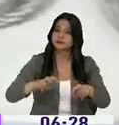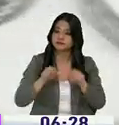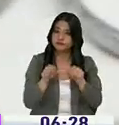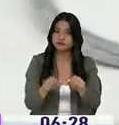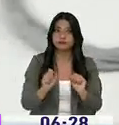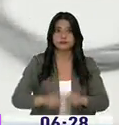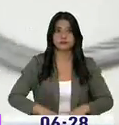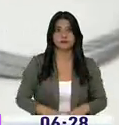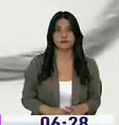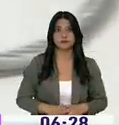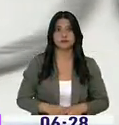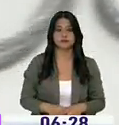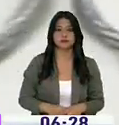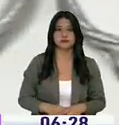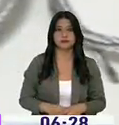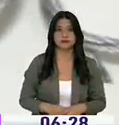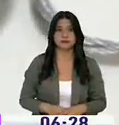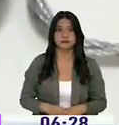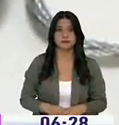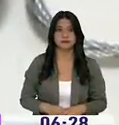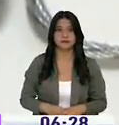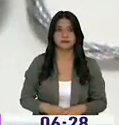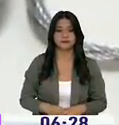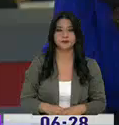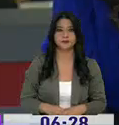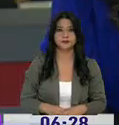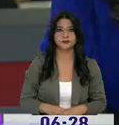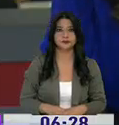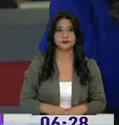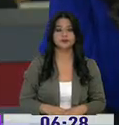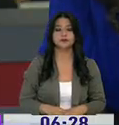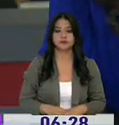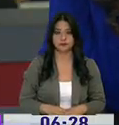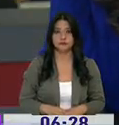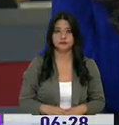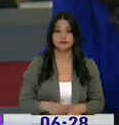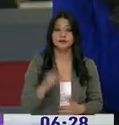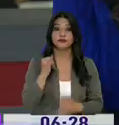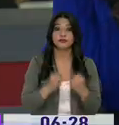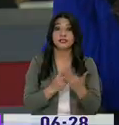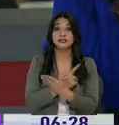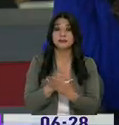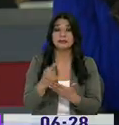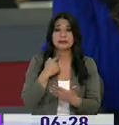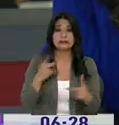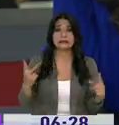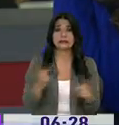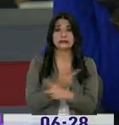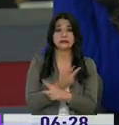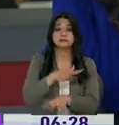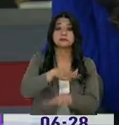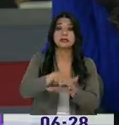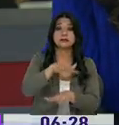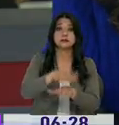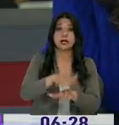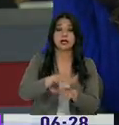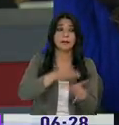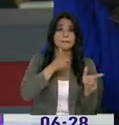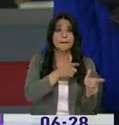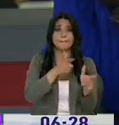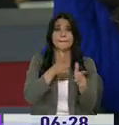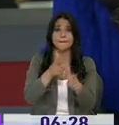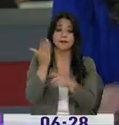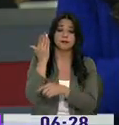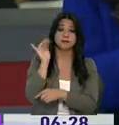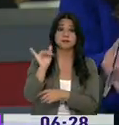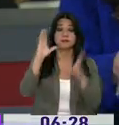investigaciones, informó Adriana Méndez. Y un fin de semana sangriento vivió la ciudad de Machala. Dos balaceras registradas la noche del